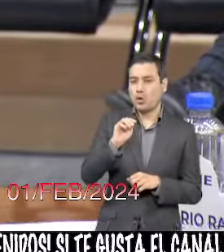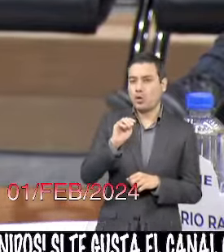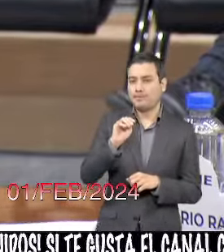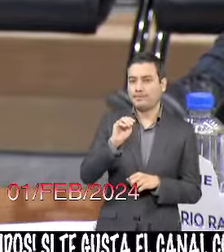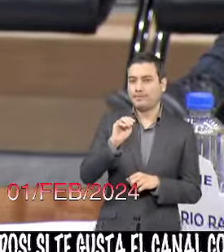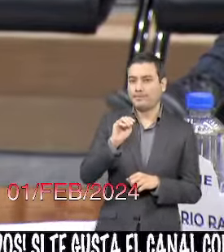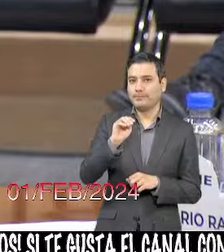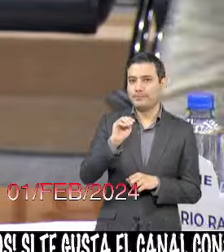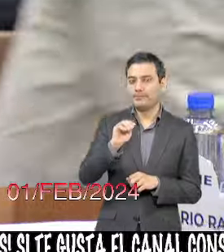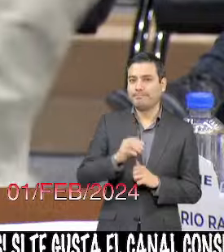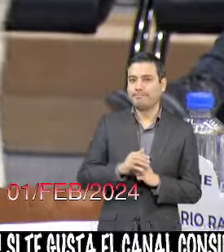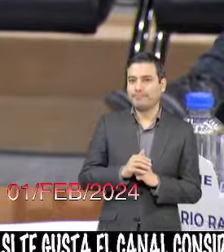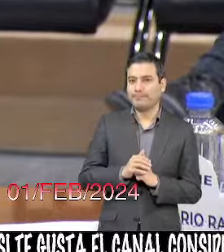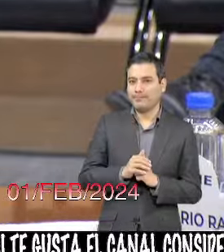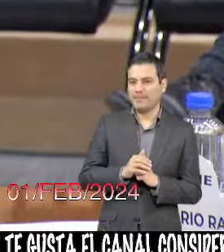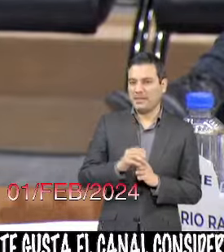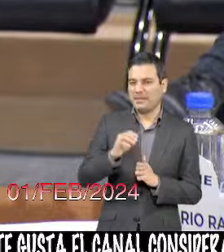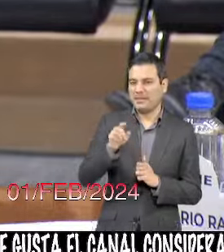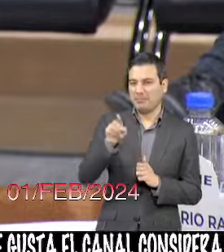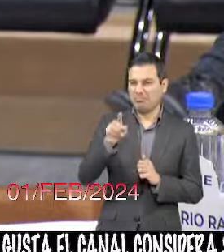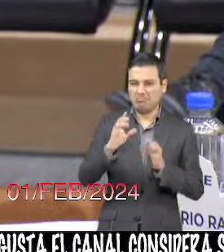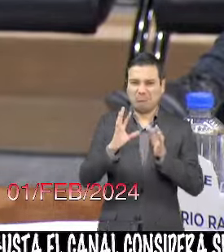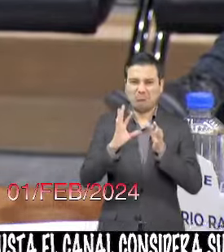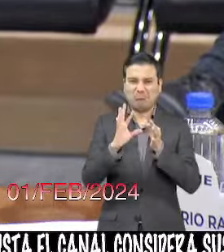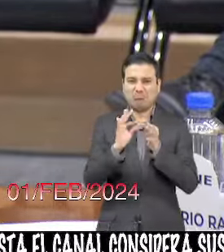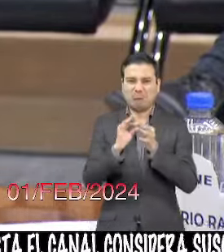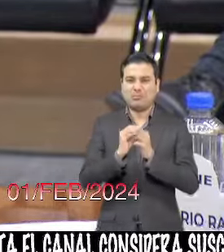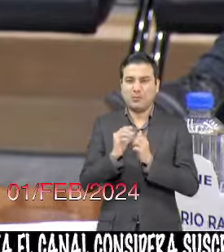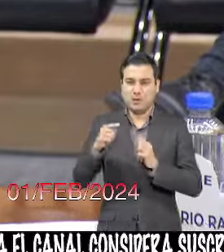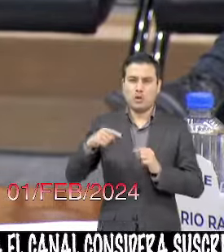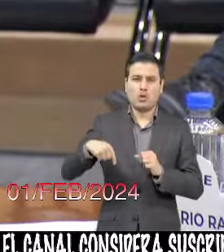Marco Mendoza, tenemos una gran responsabilidad,